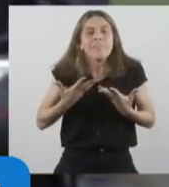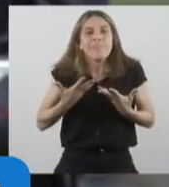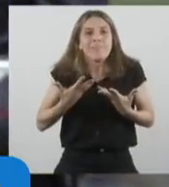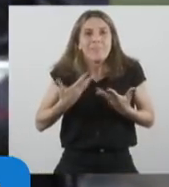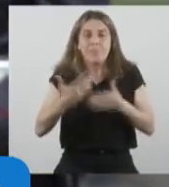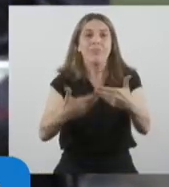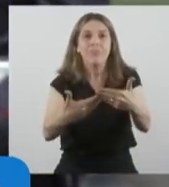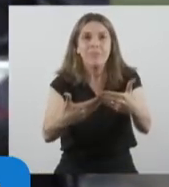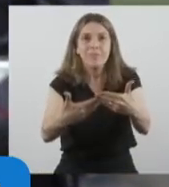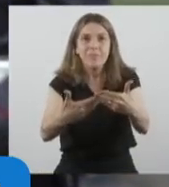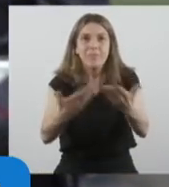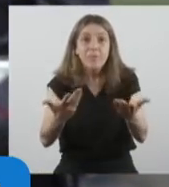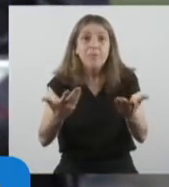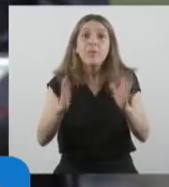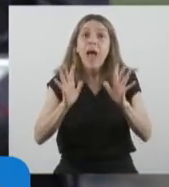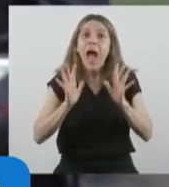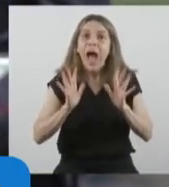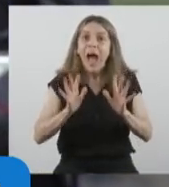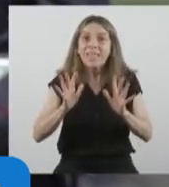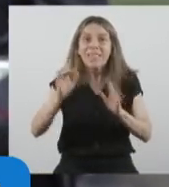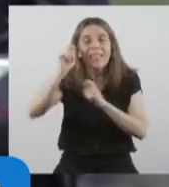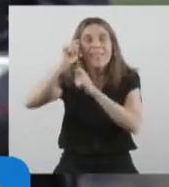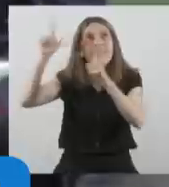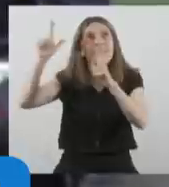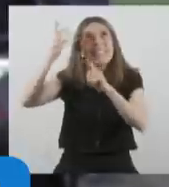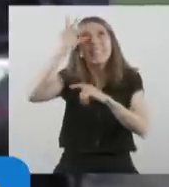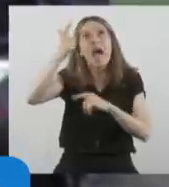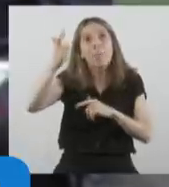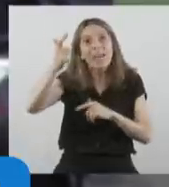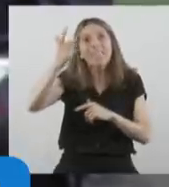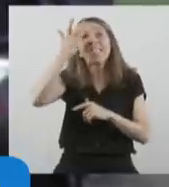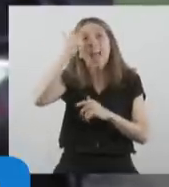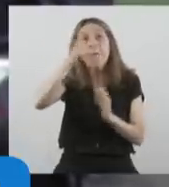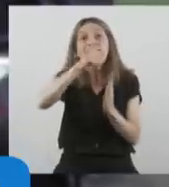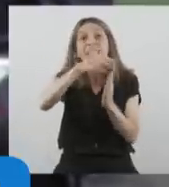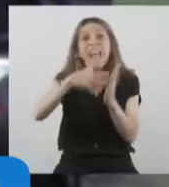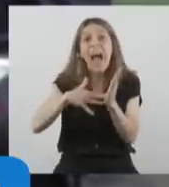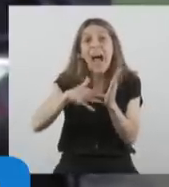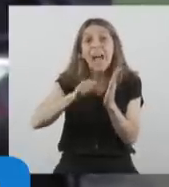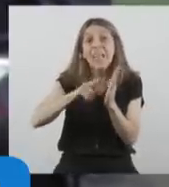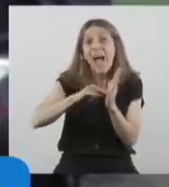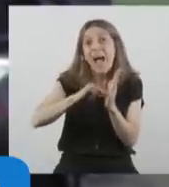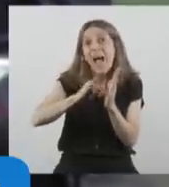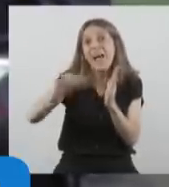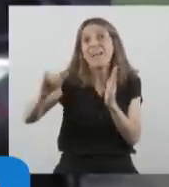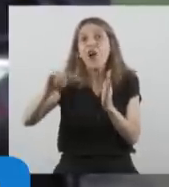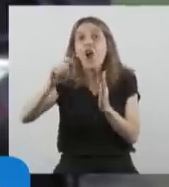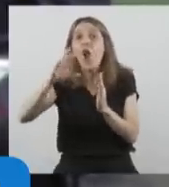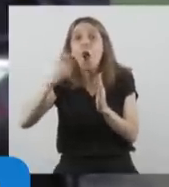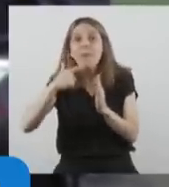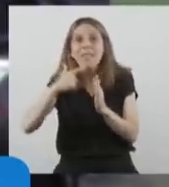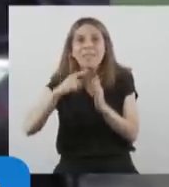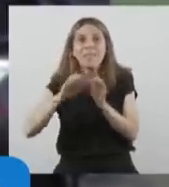ahí me surge recordar a san martín y su carta stern y la bloques unidos somos